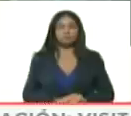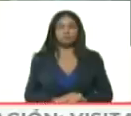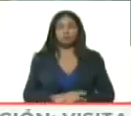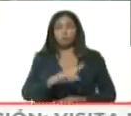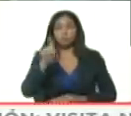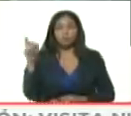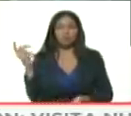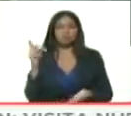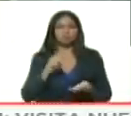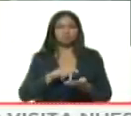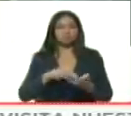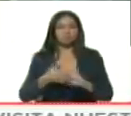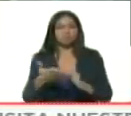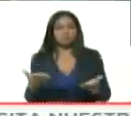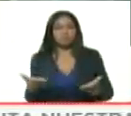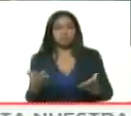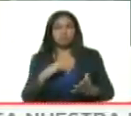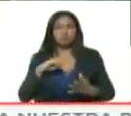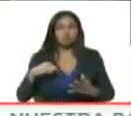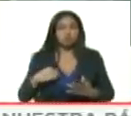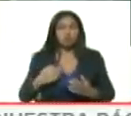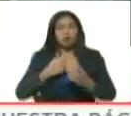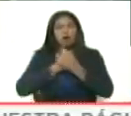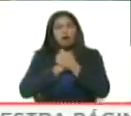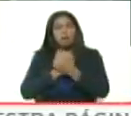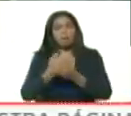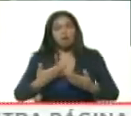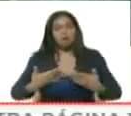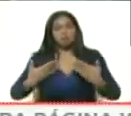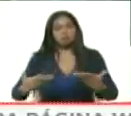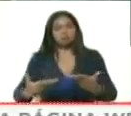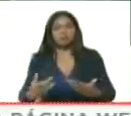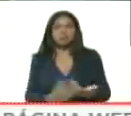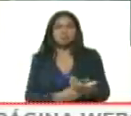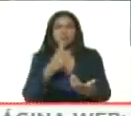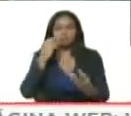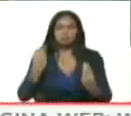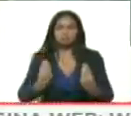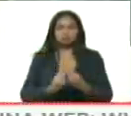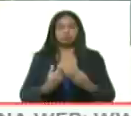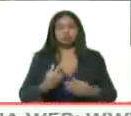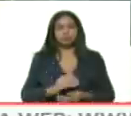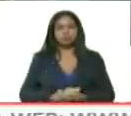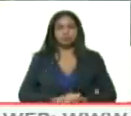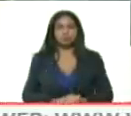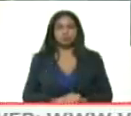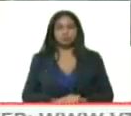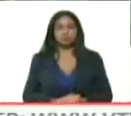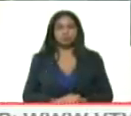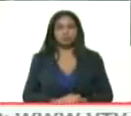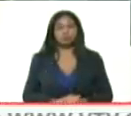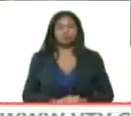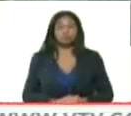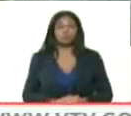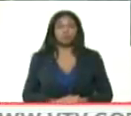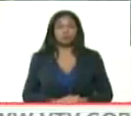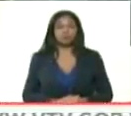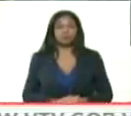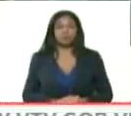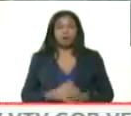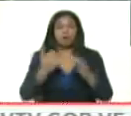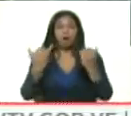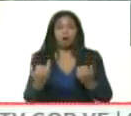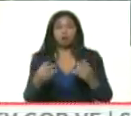vienen llenos de gran amor y hermandad. Ahora están